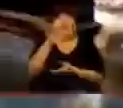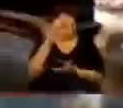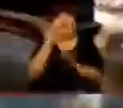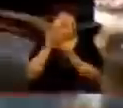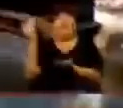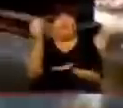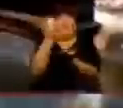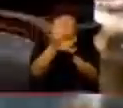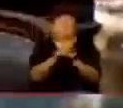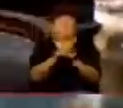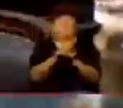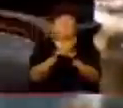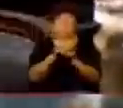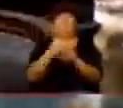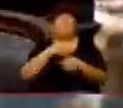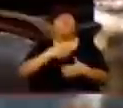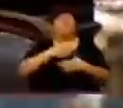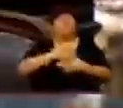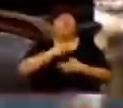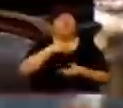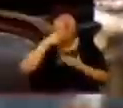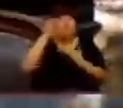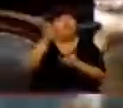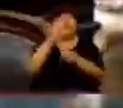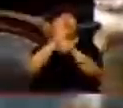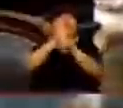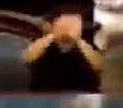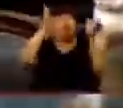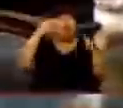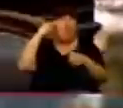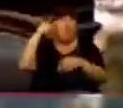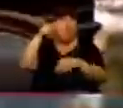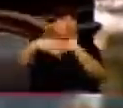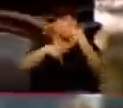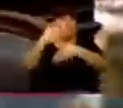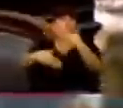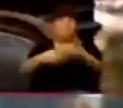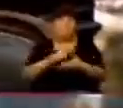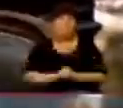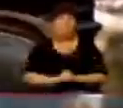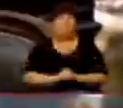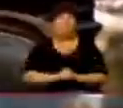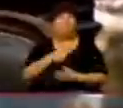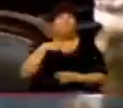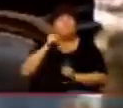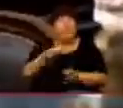le encanta Venezuela. Entonces elogian Venezuela, Nicaragua. Otros no.